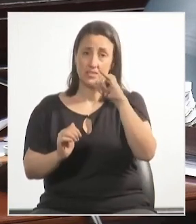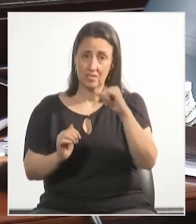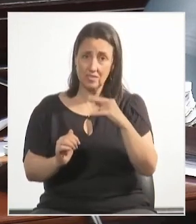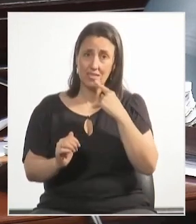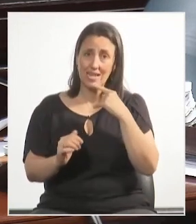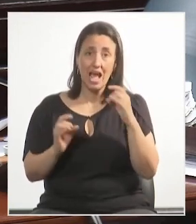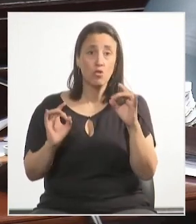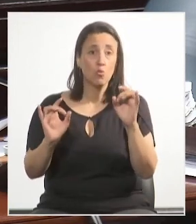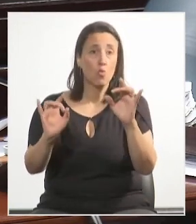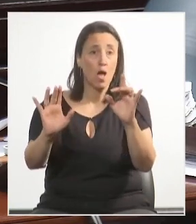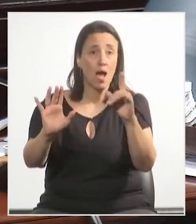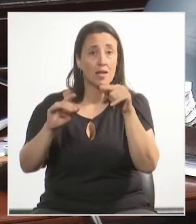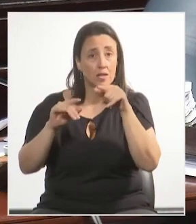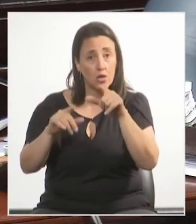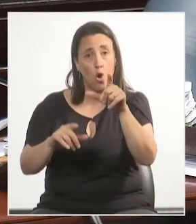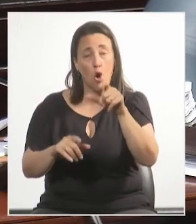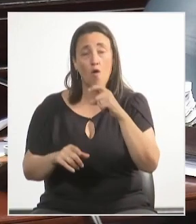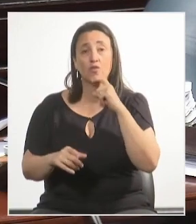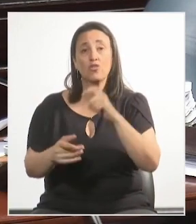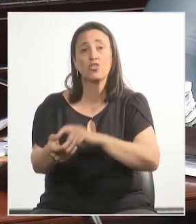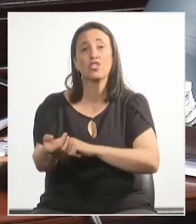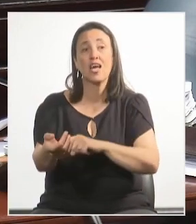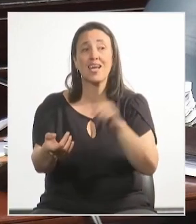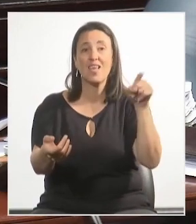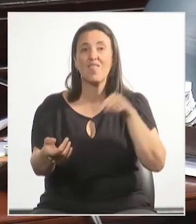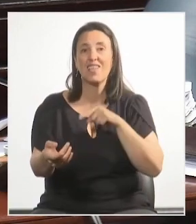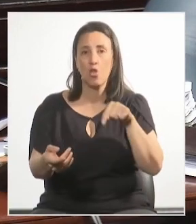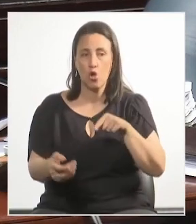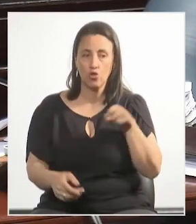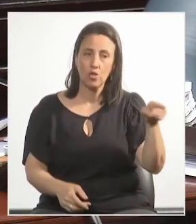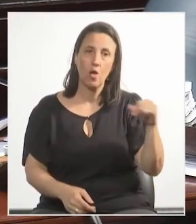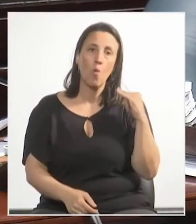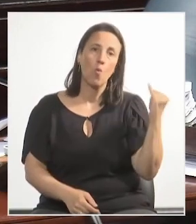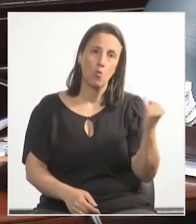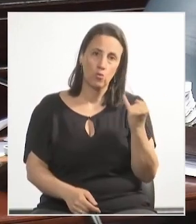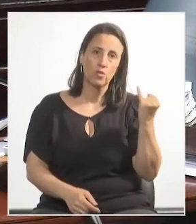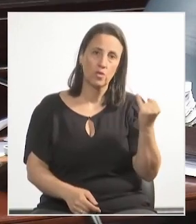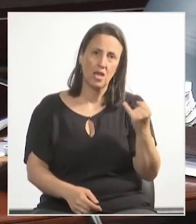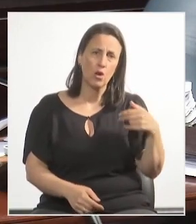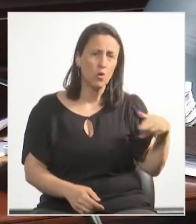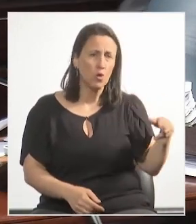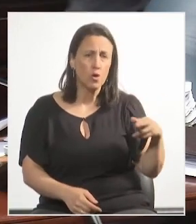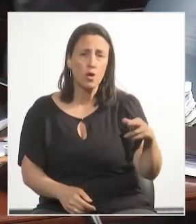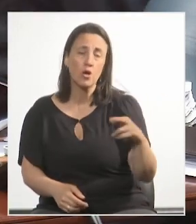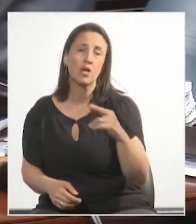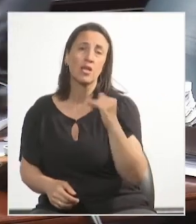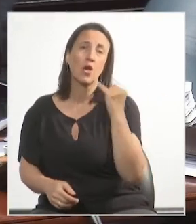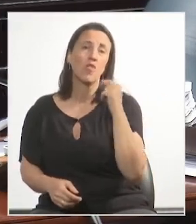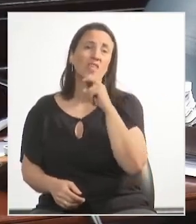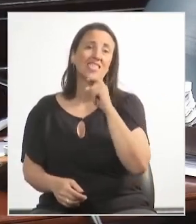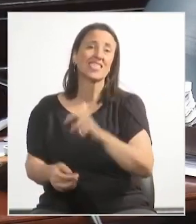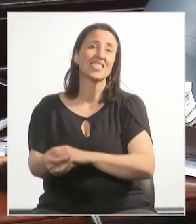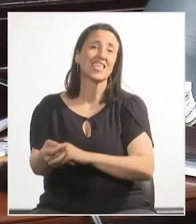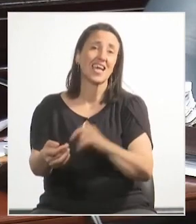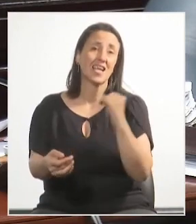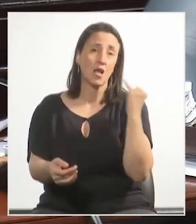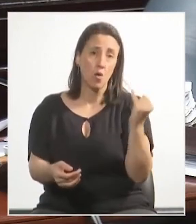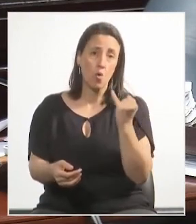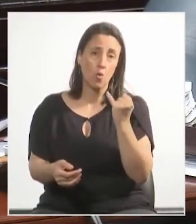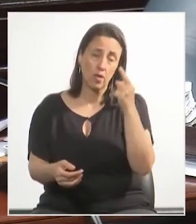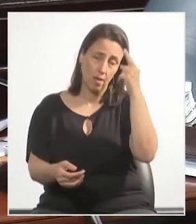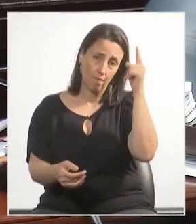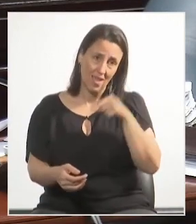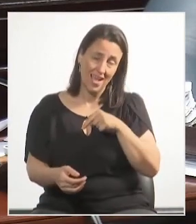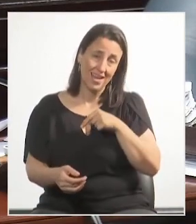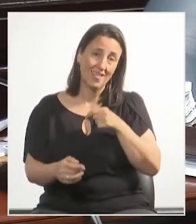y sobrenaturalmente sangre judía, en ese inmenso río de sangre hebrea que tiene su fuente en